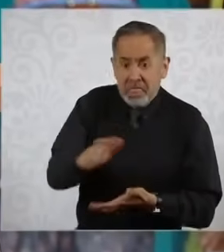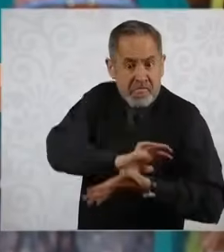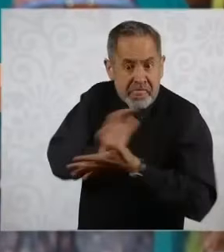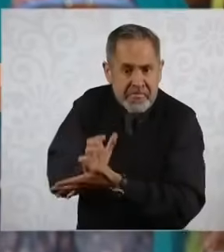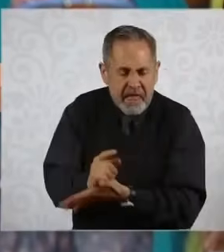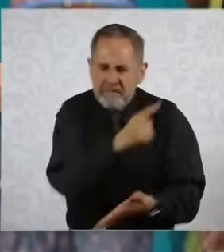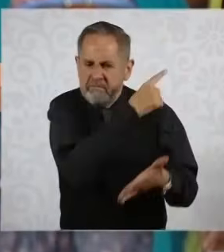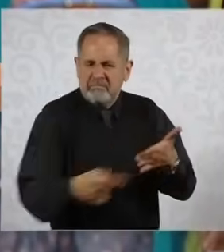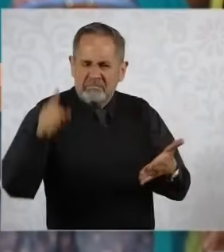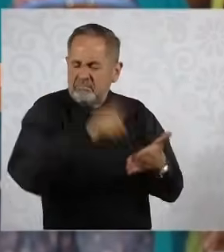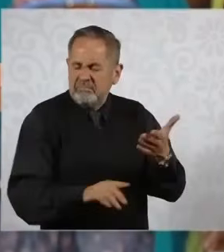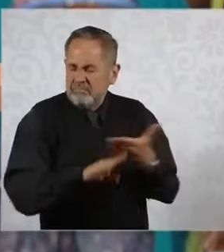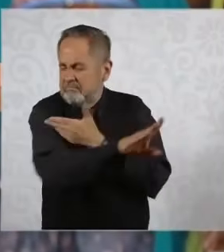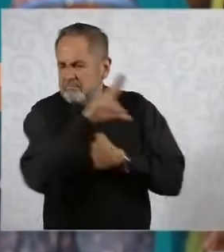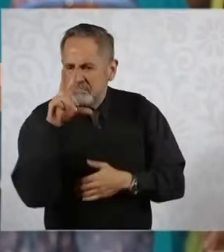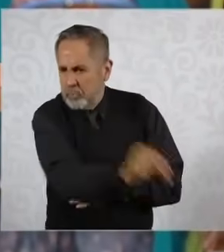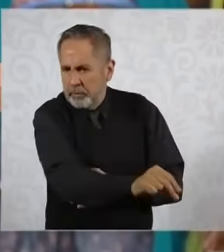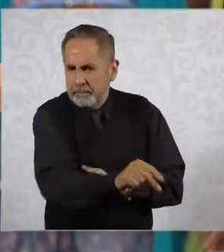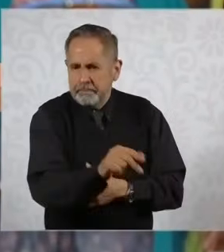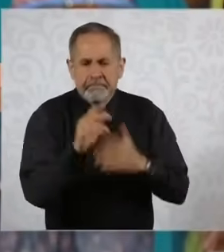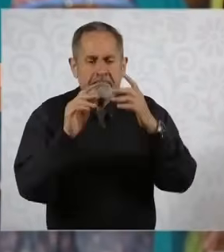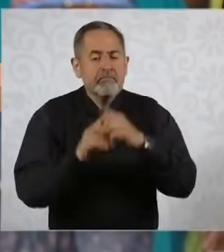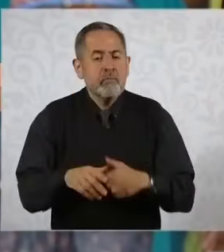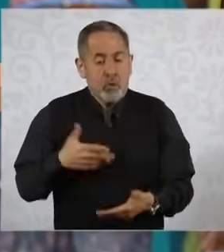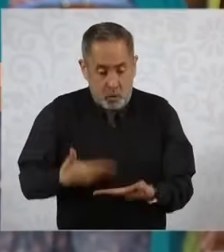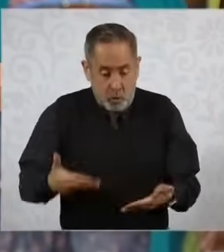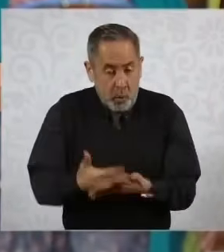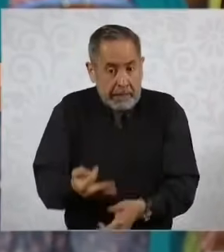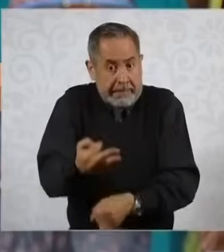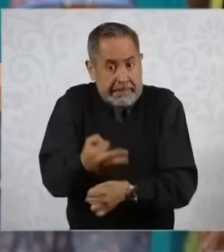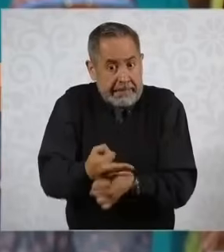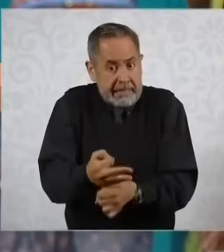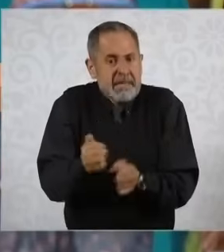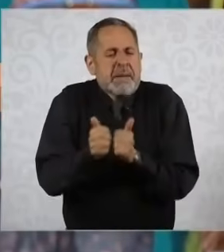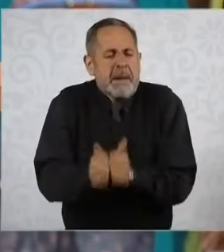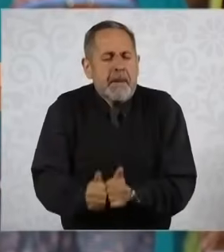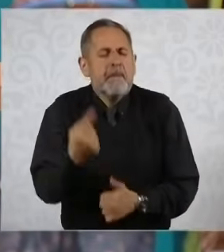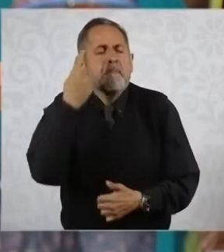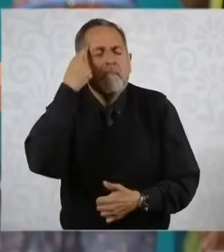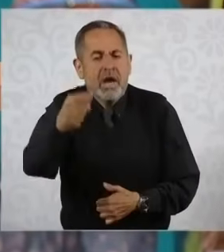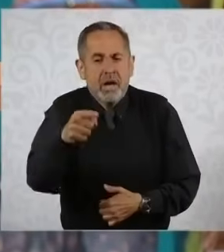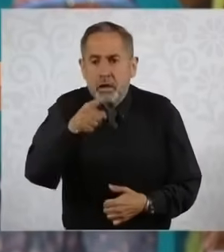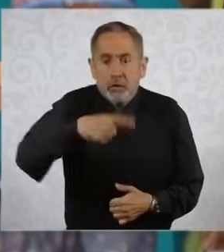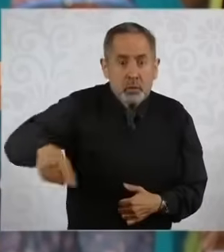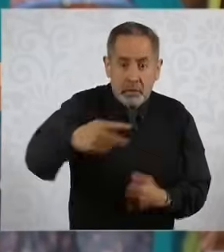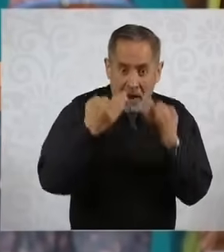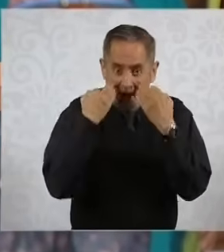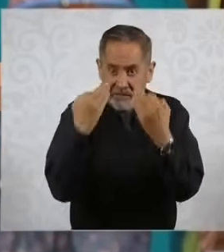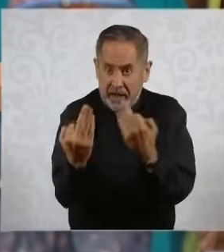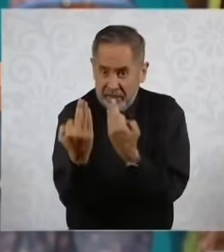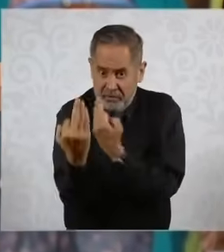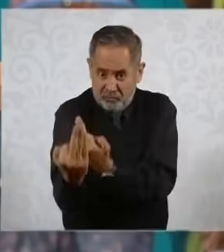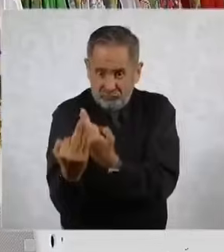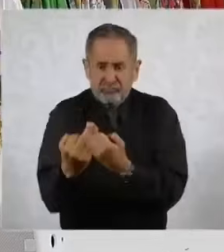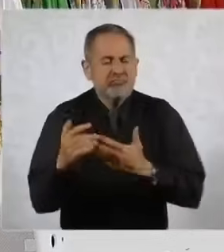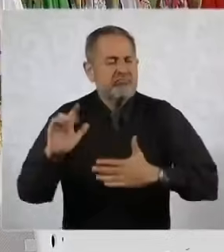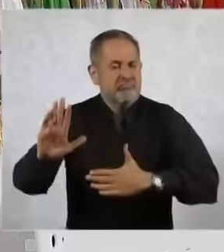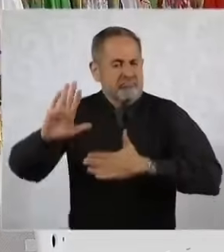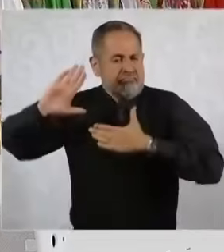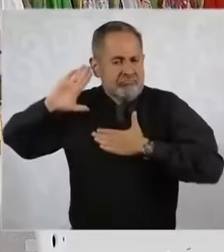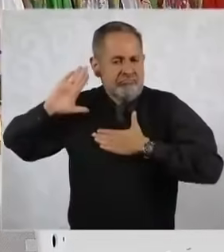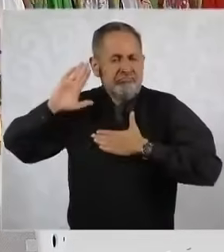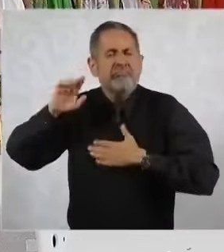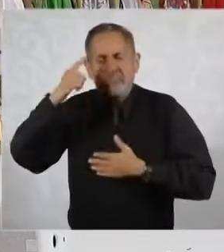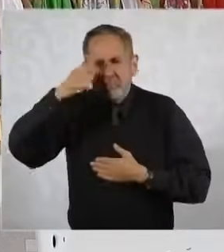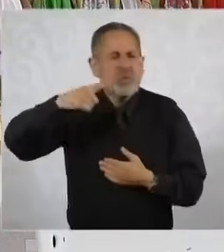discriminación. Estoy aquí para comprometerme con ustedes, para